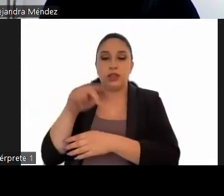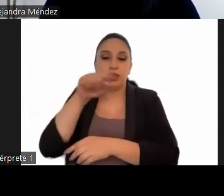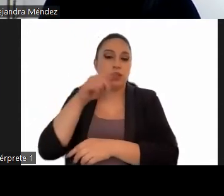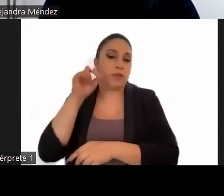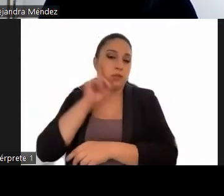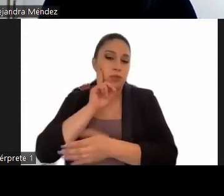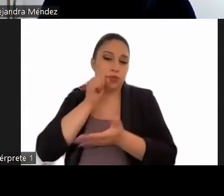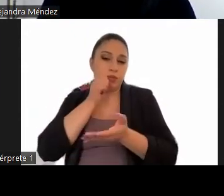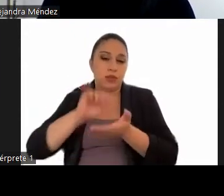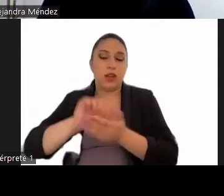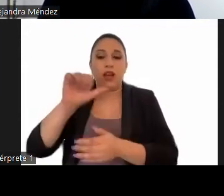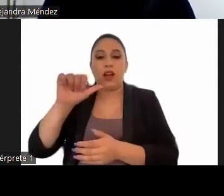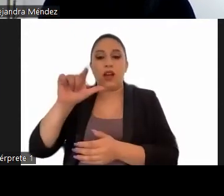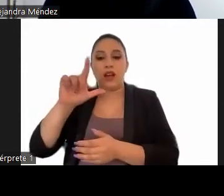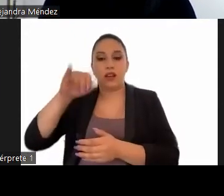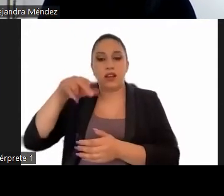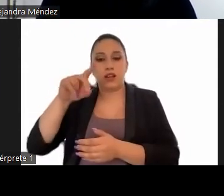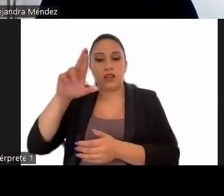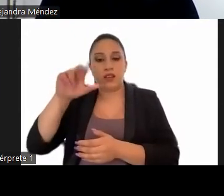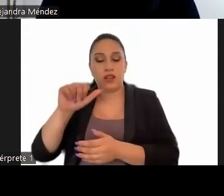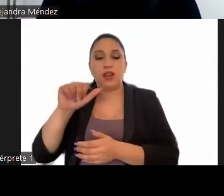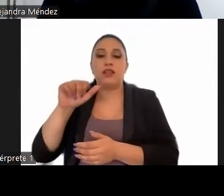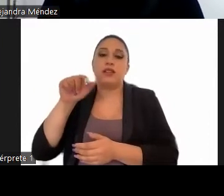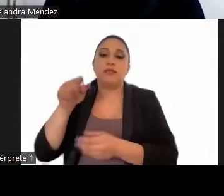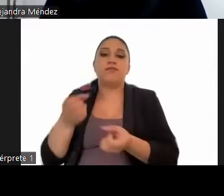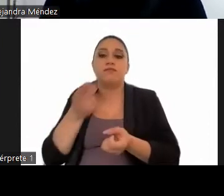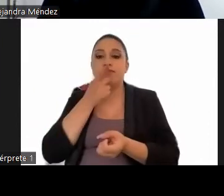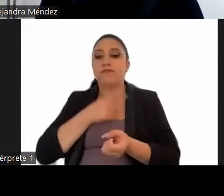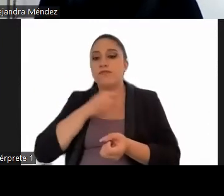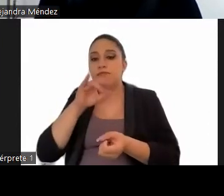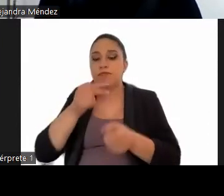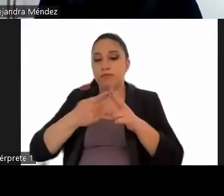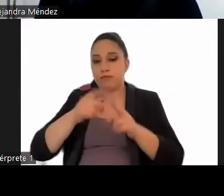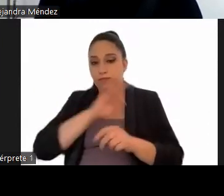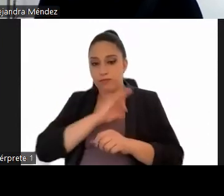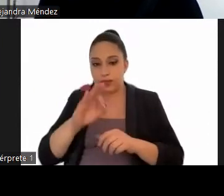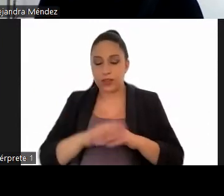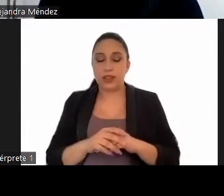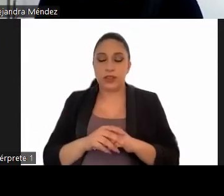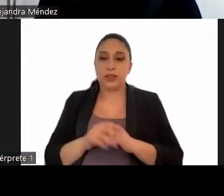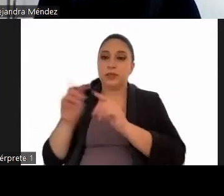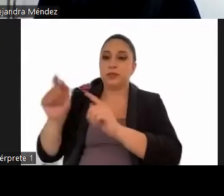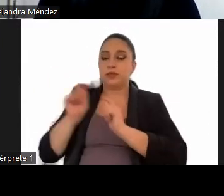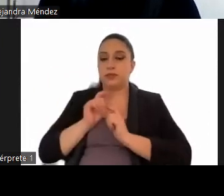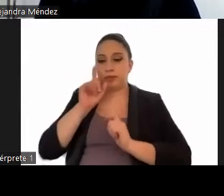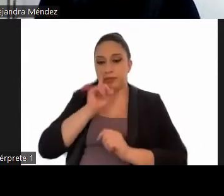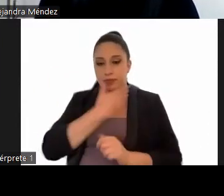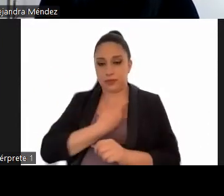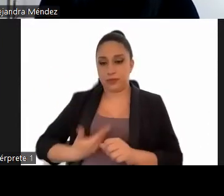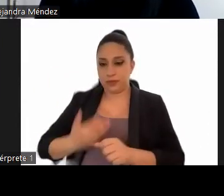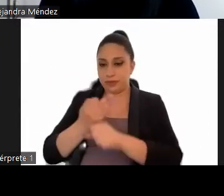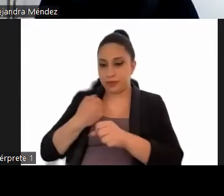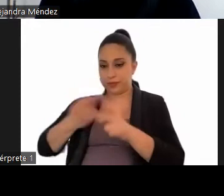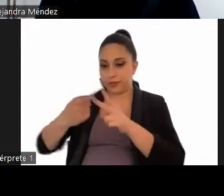Vicuña proceda a pasar lista de asistencia. Por instrucciones de la presidencia, se procederá a pasar lista